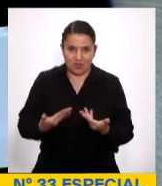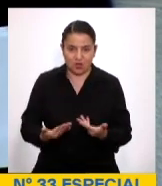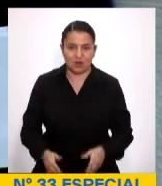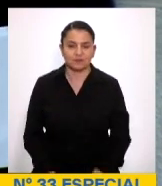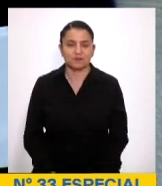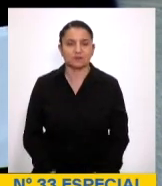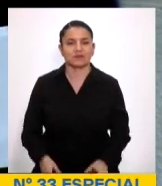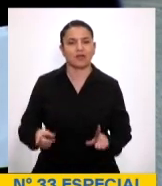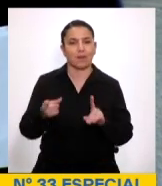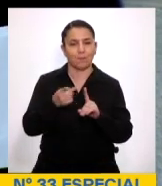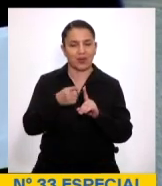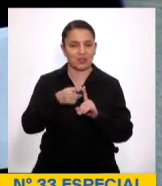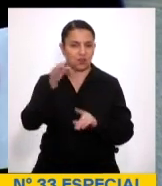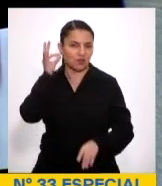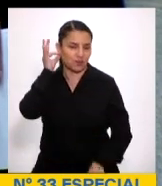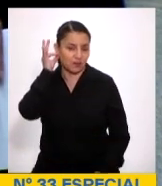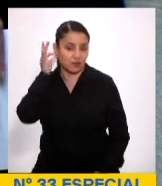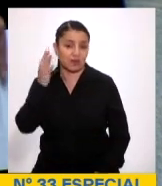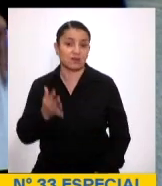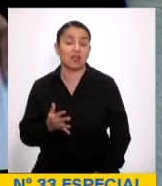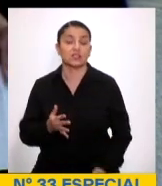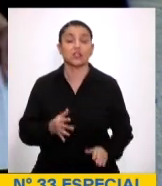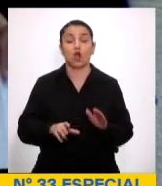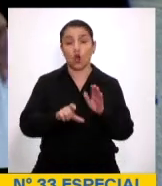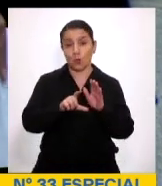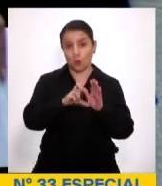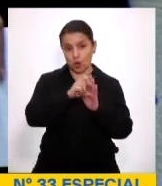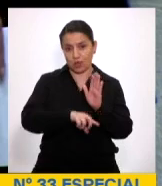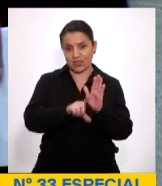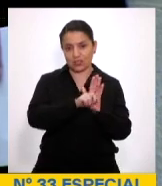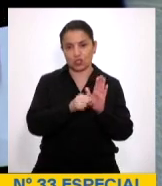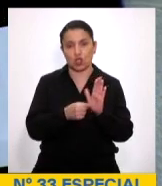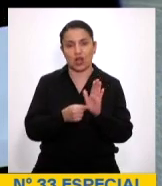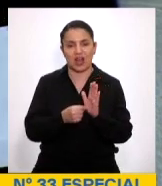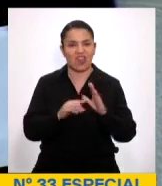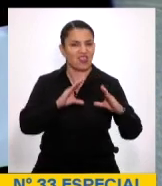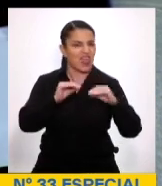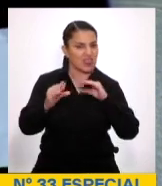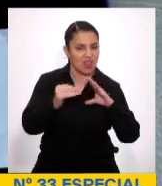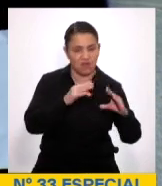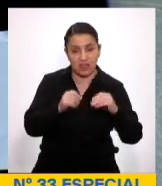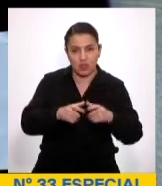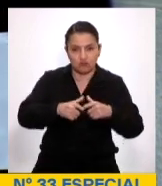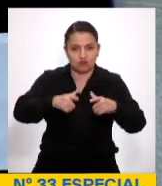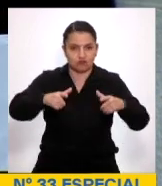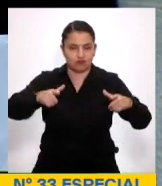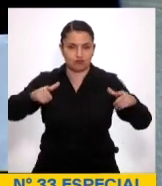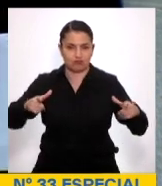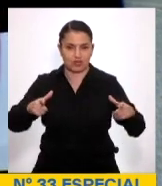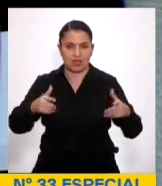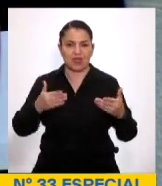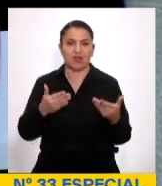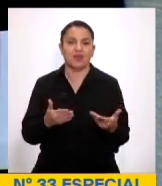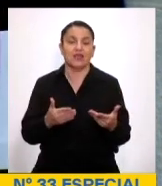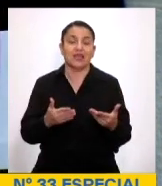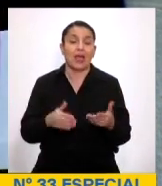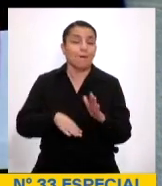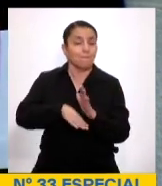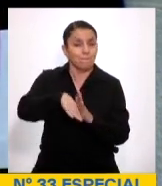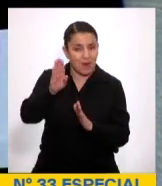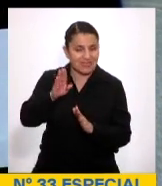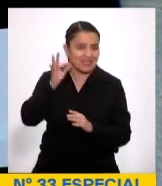la participación femenina en iniciativas de ley como la intervención de debate ha aumentado proporcionalmente a alento de senadoras y